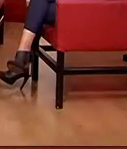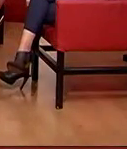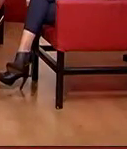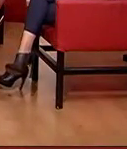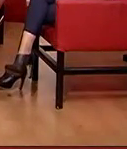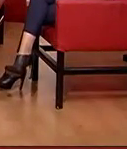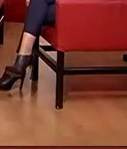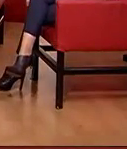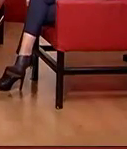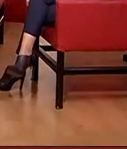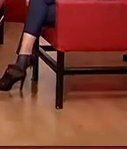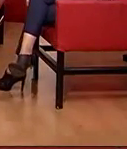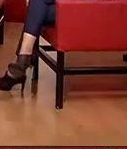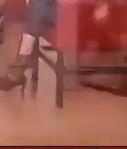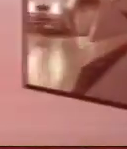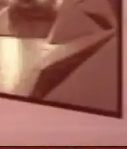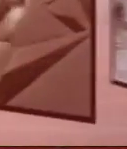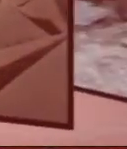Vamos ahora a nuestro resumen.